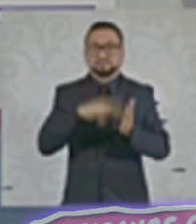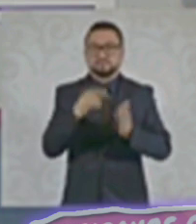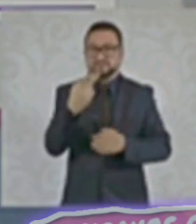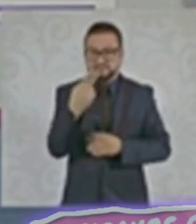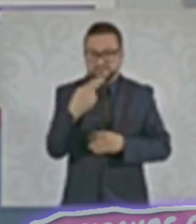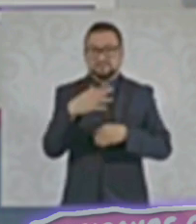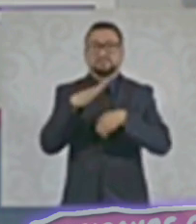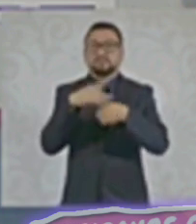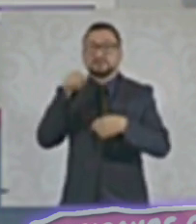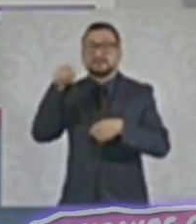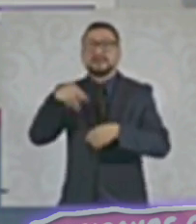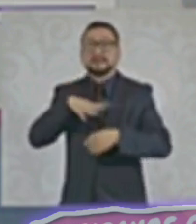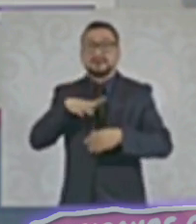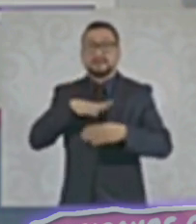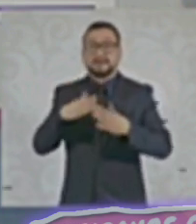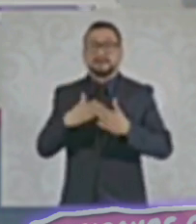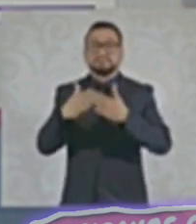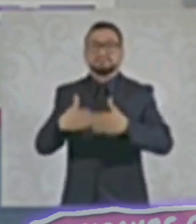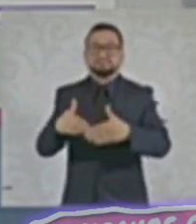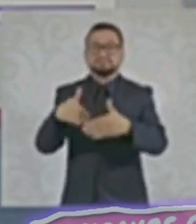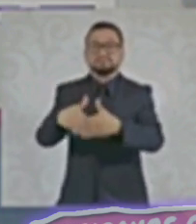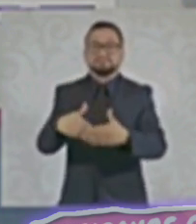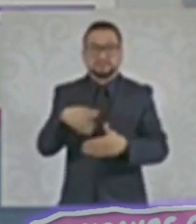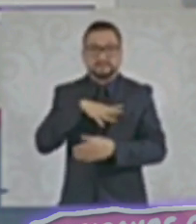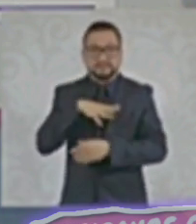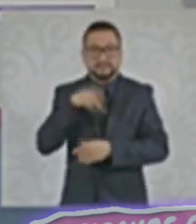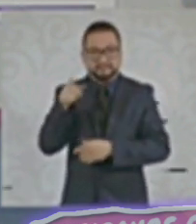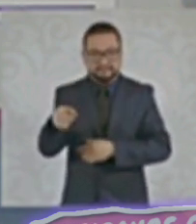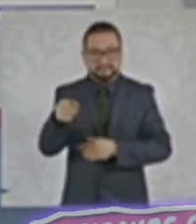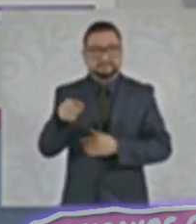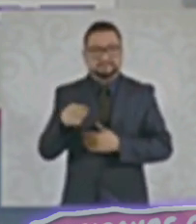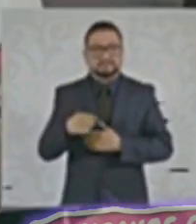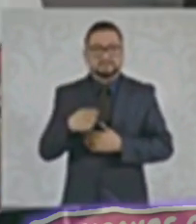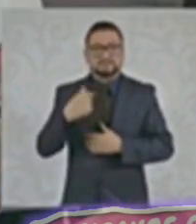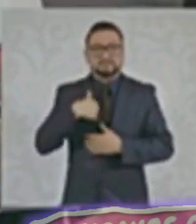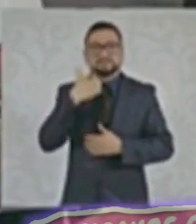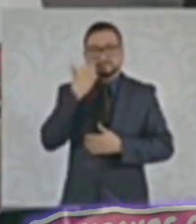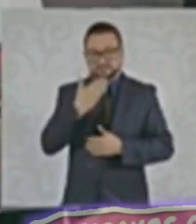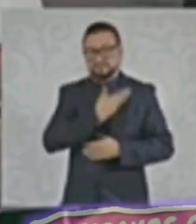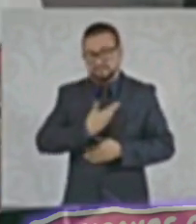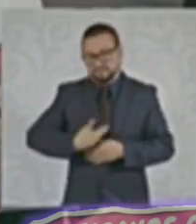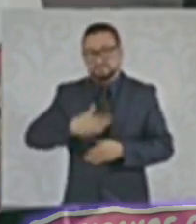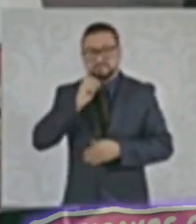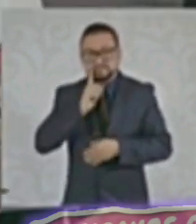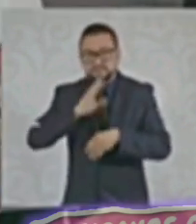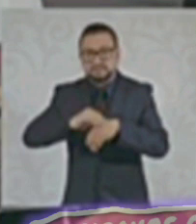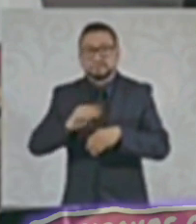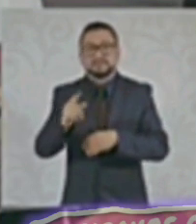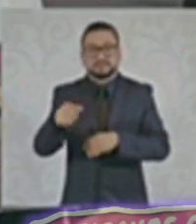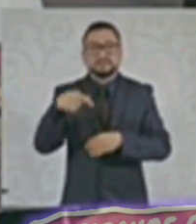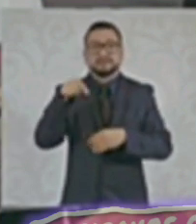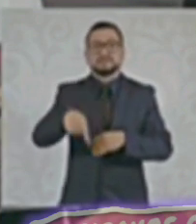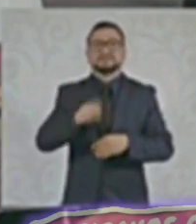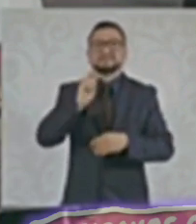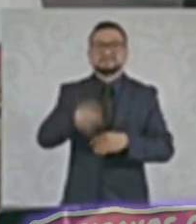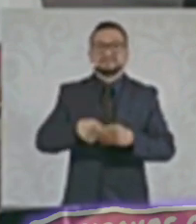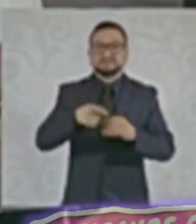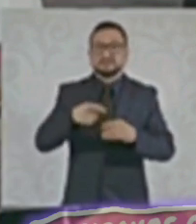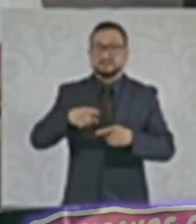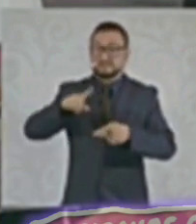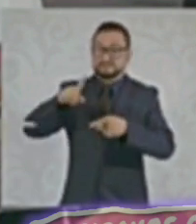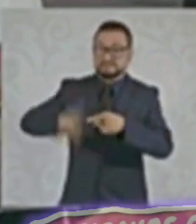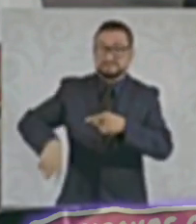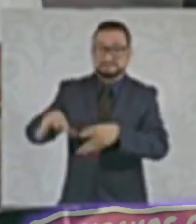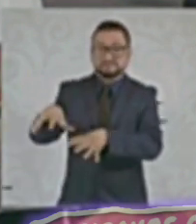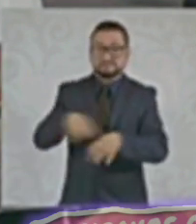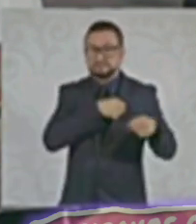en Calica hay un puerto. Y yo quiero, señora presidenta, si usted me lo permite, esto no es una expropiación,